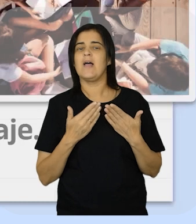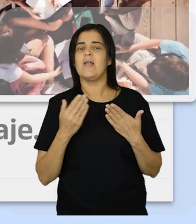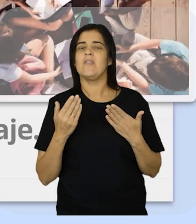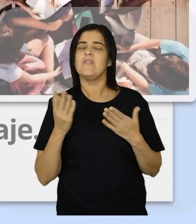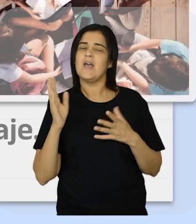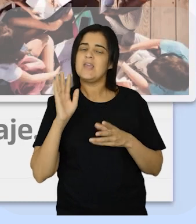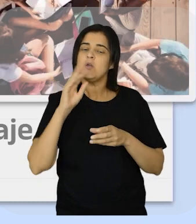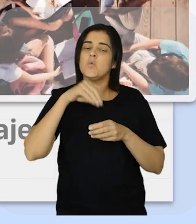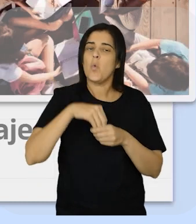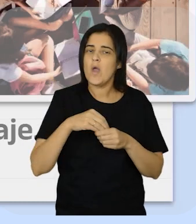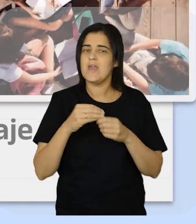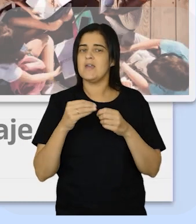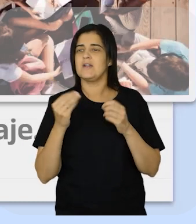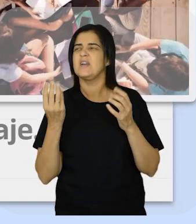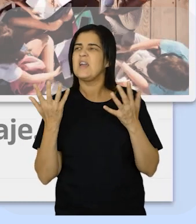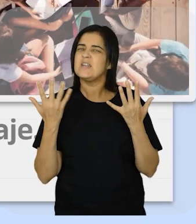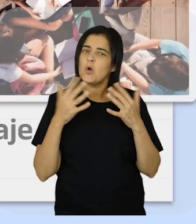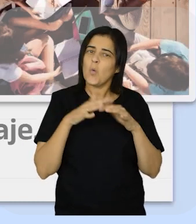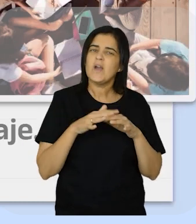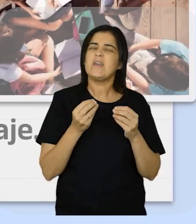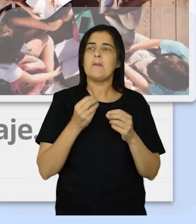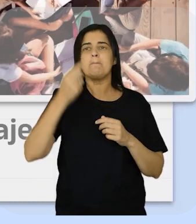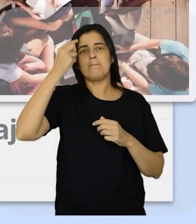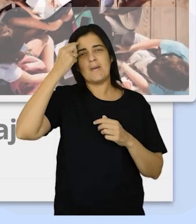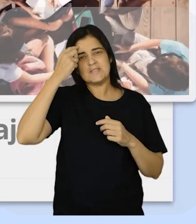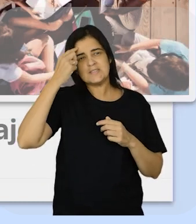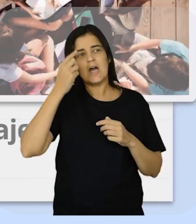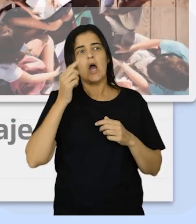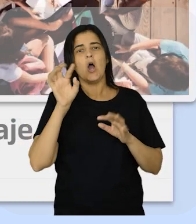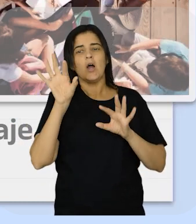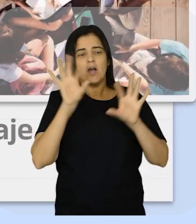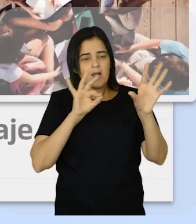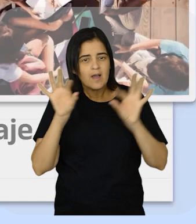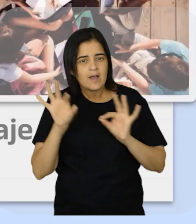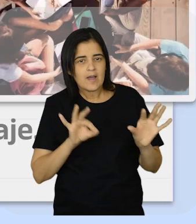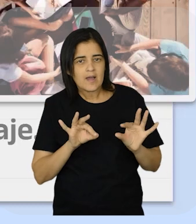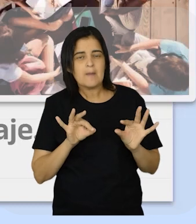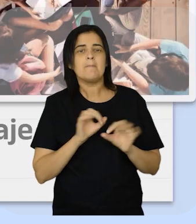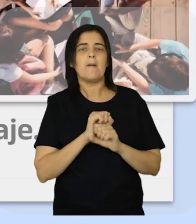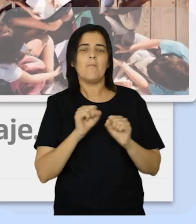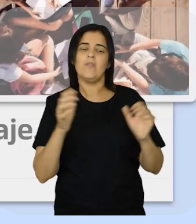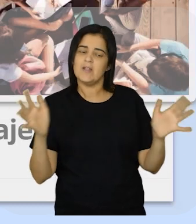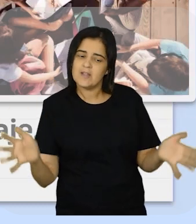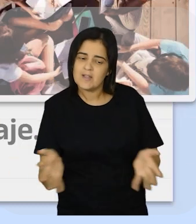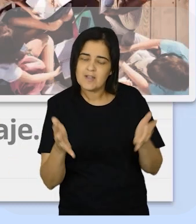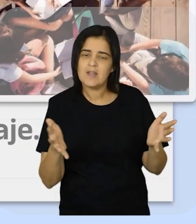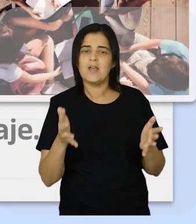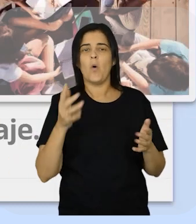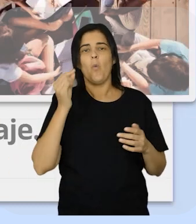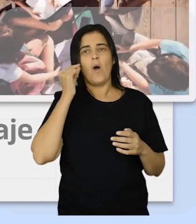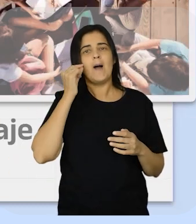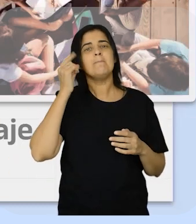una forma de incluir es tratar de ir pensando alternativas también para promover una mentalidad